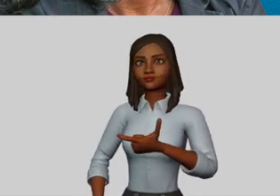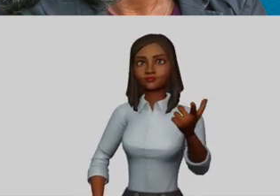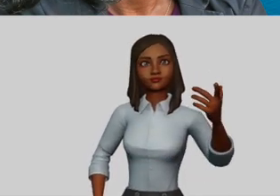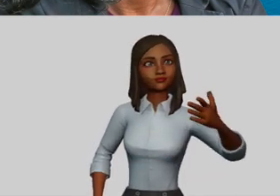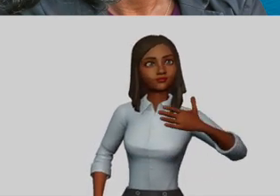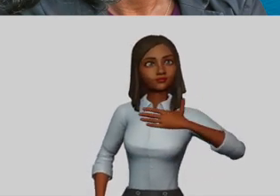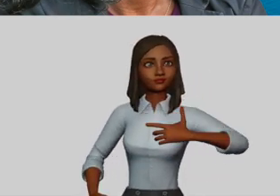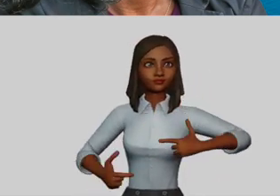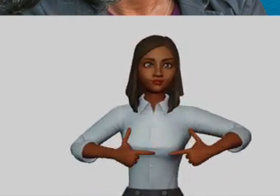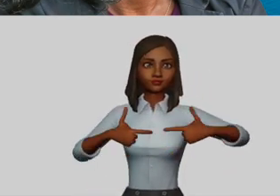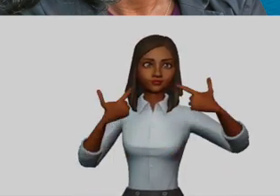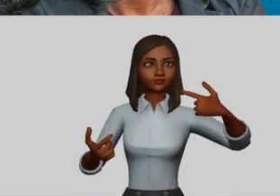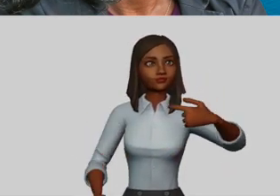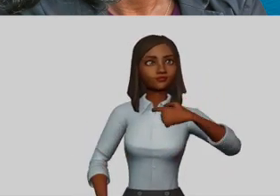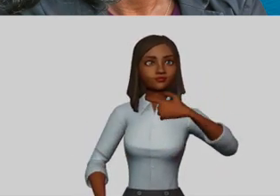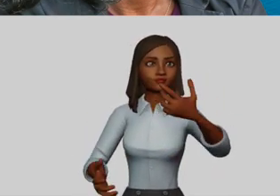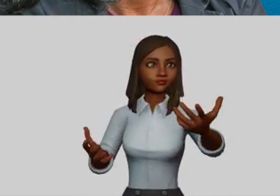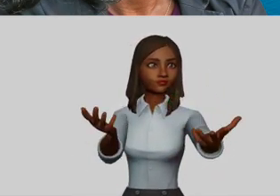triste.